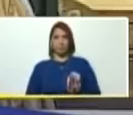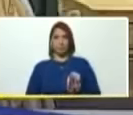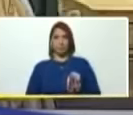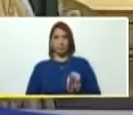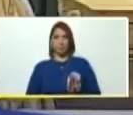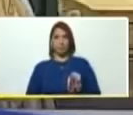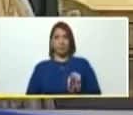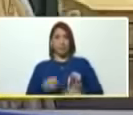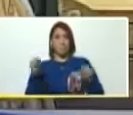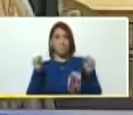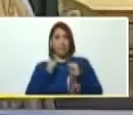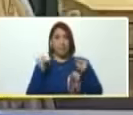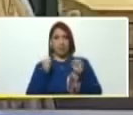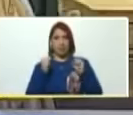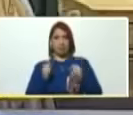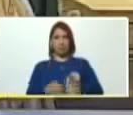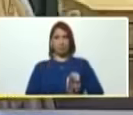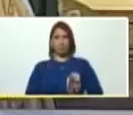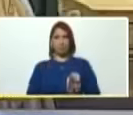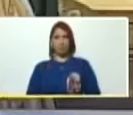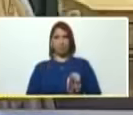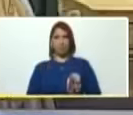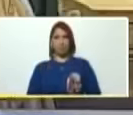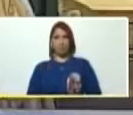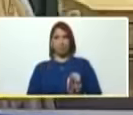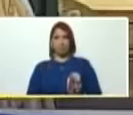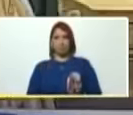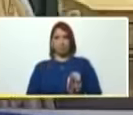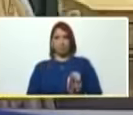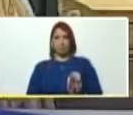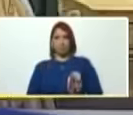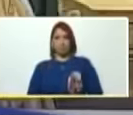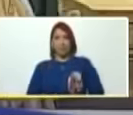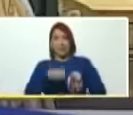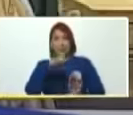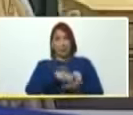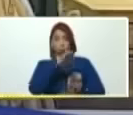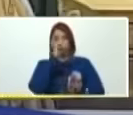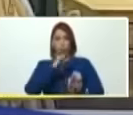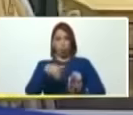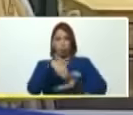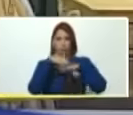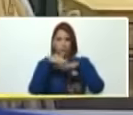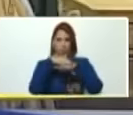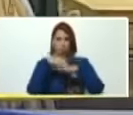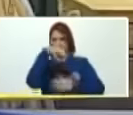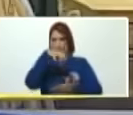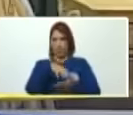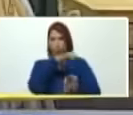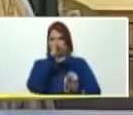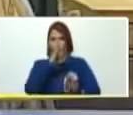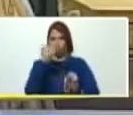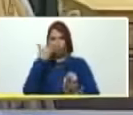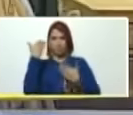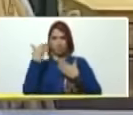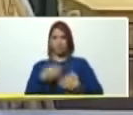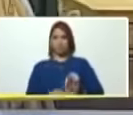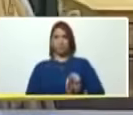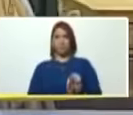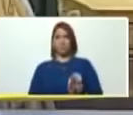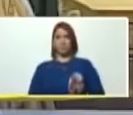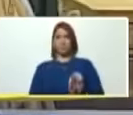en Mérida, ¿verdad? Aquí, no, en el estado Zulia, Caracciolo Parra, dice aquí del estado Zulia.